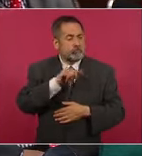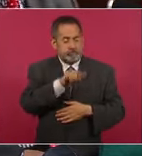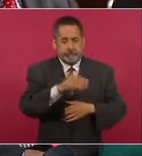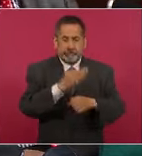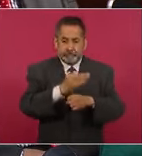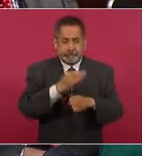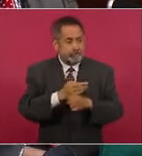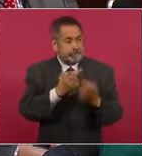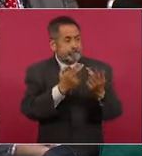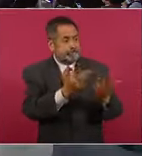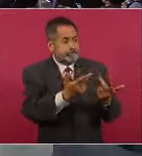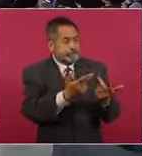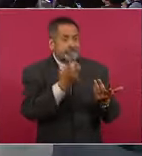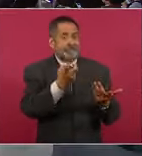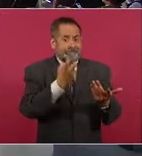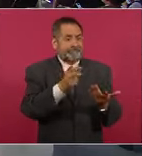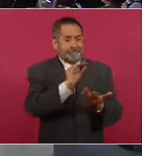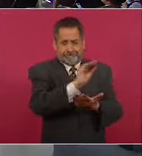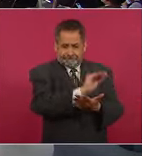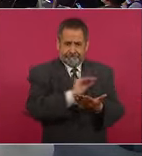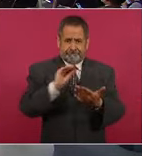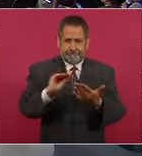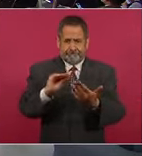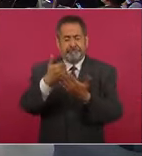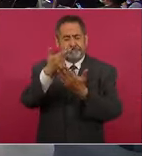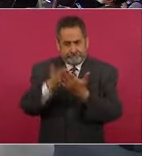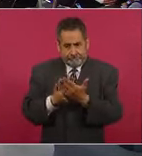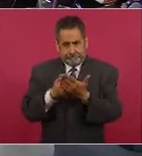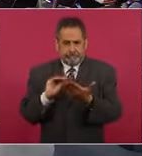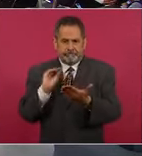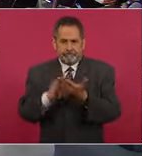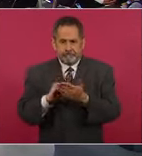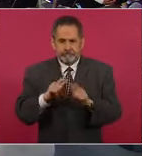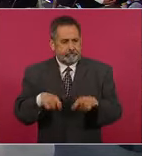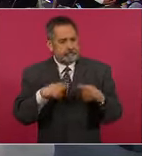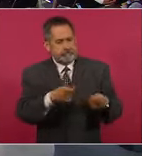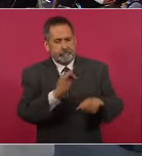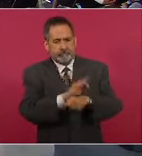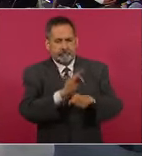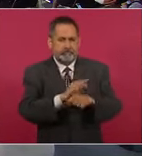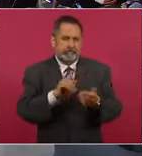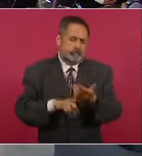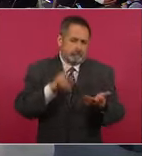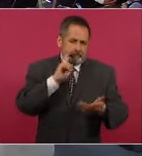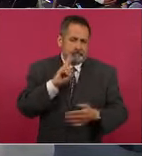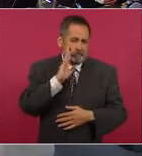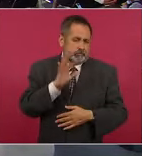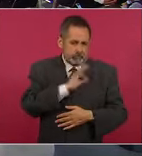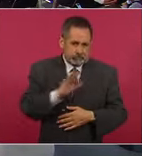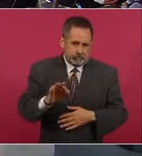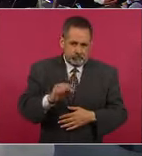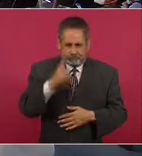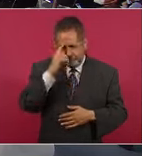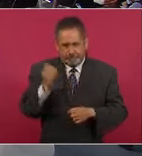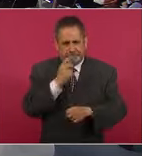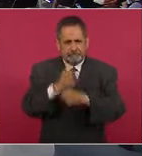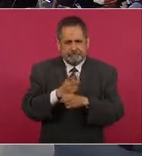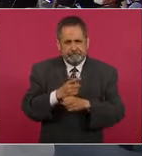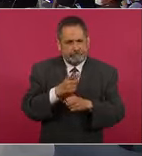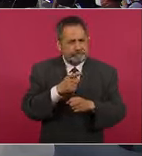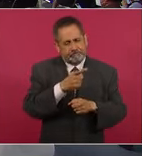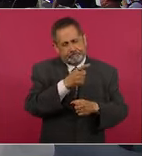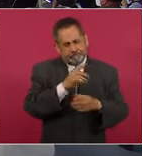momento tan sensible para ese municipio del sur de Sonora, un municipio serrano, bueno, al final de cuentas se pudiera tener la oportunidad de